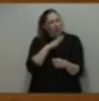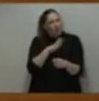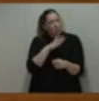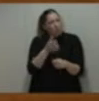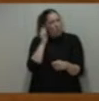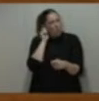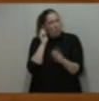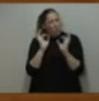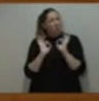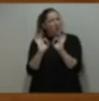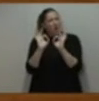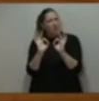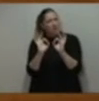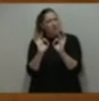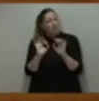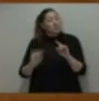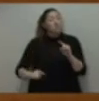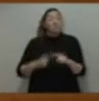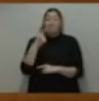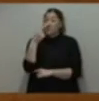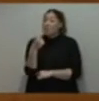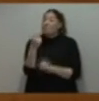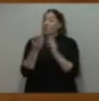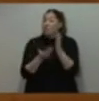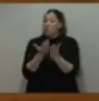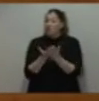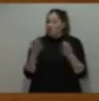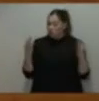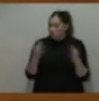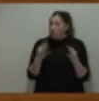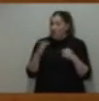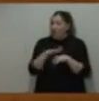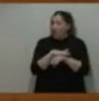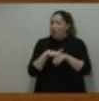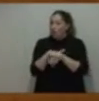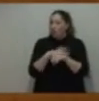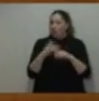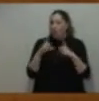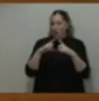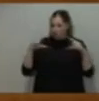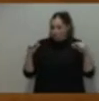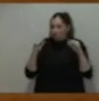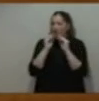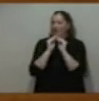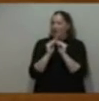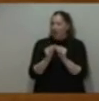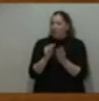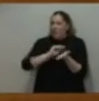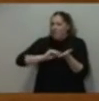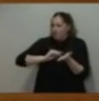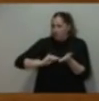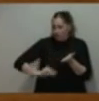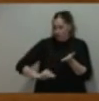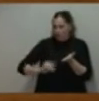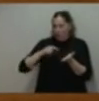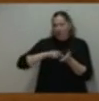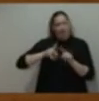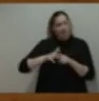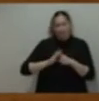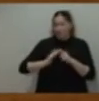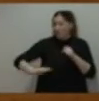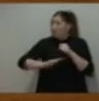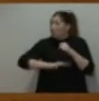mujeres. En primer lugar, lo que solicitamos al Gobierno de Asturias es que se elabore un informe. ¿Por qué? Porque es la herramienta básica